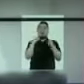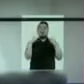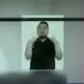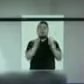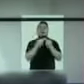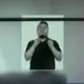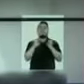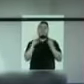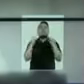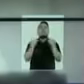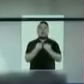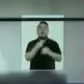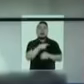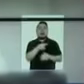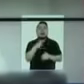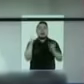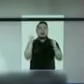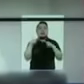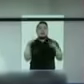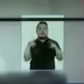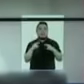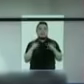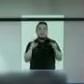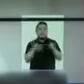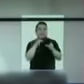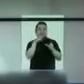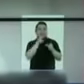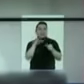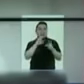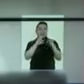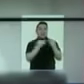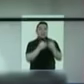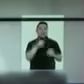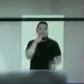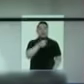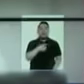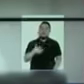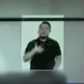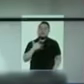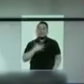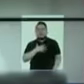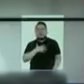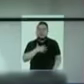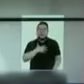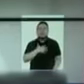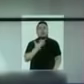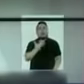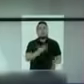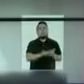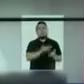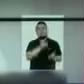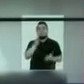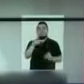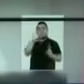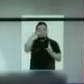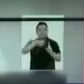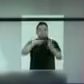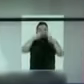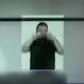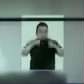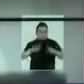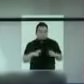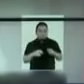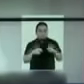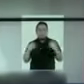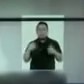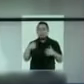1 millón de hojas no es nada. 1 millón no es nada. 30 millones tampoco es nada. Es materialmente imposible, y lo digo como ex importador y agente